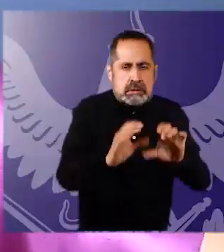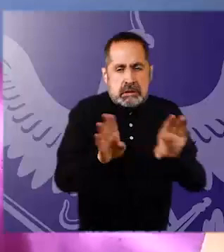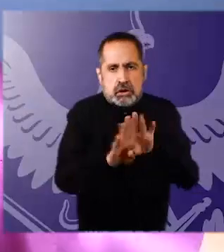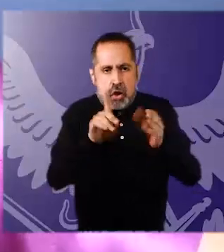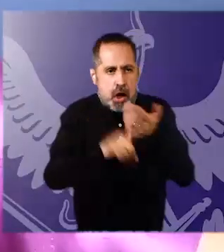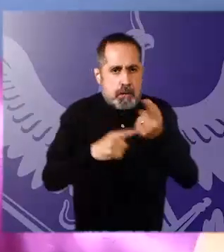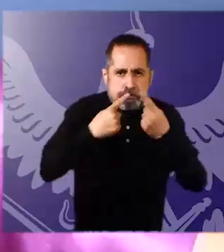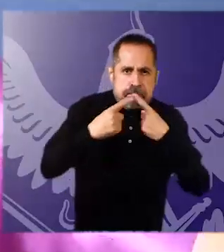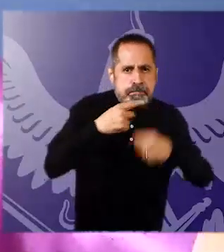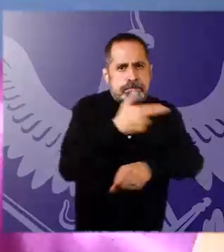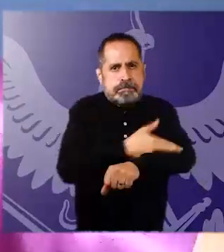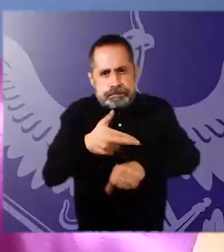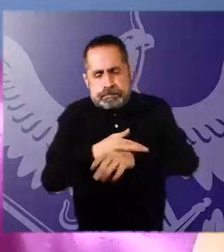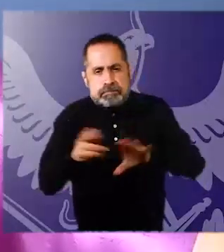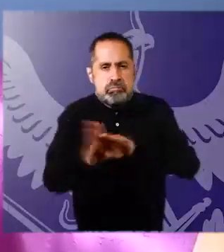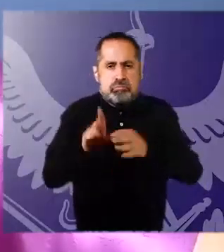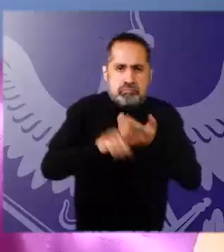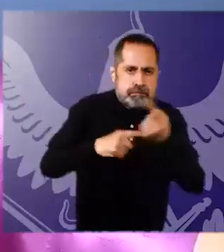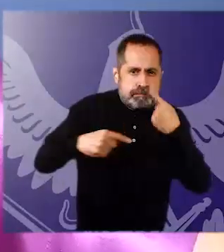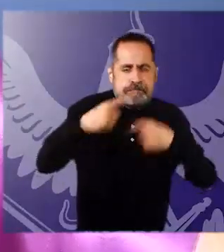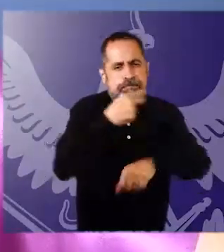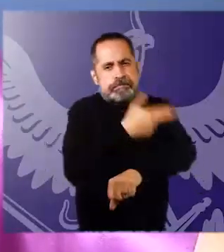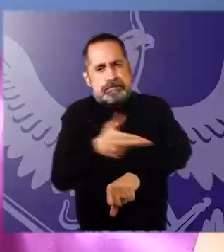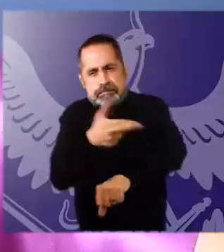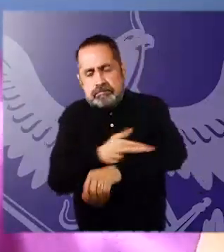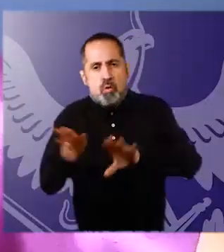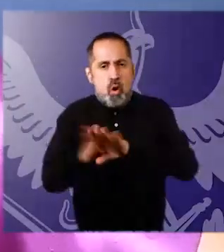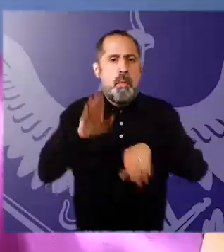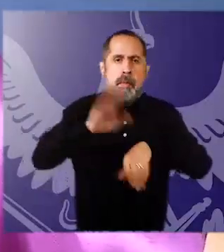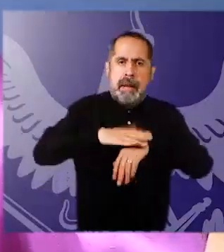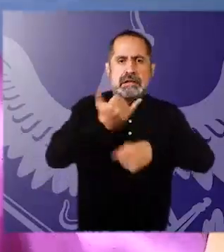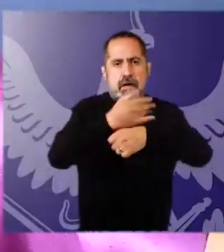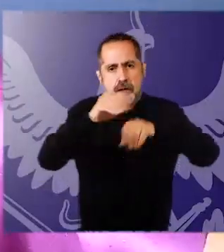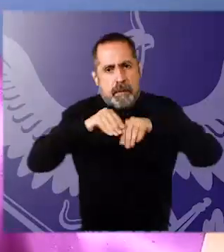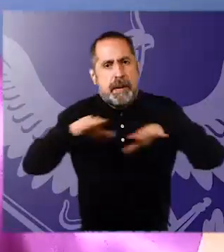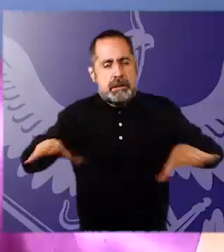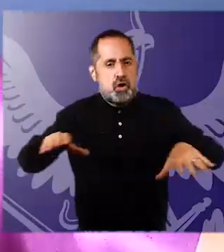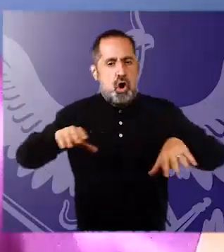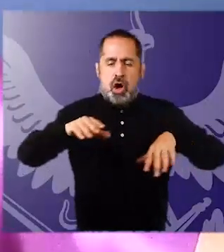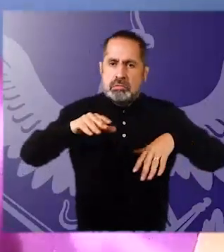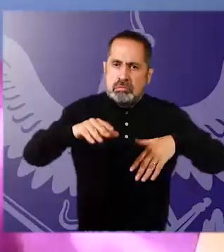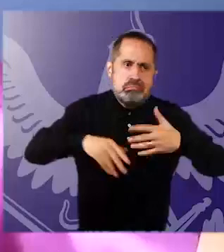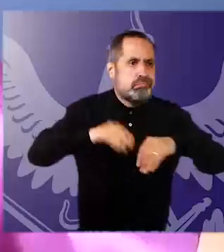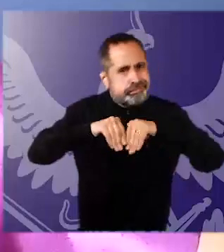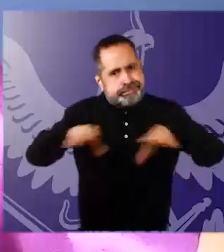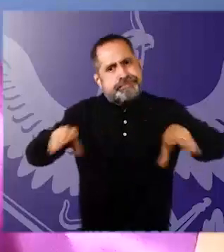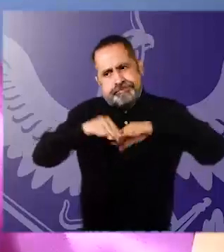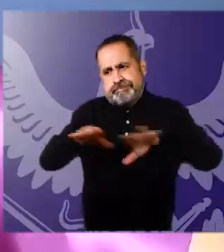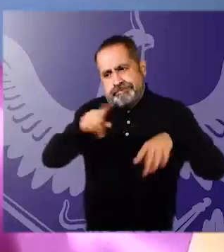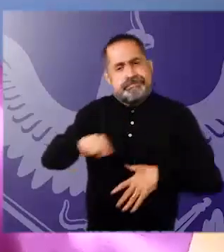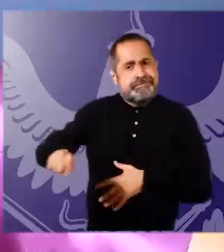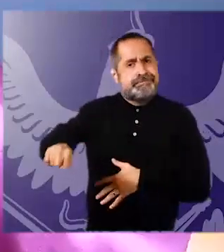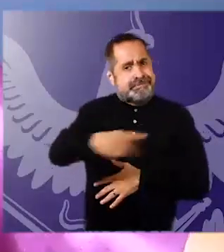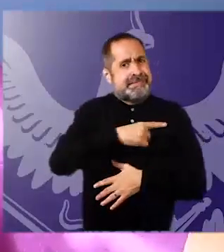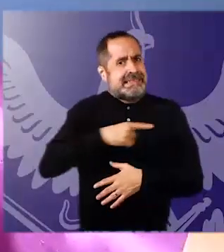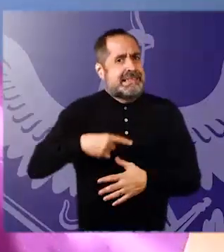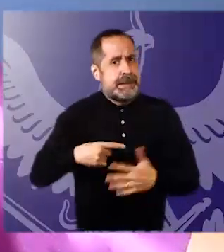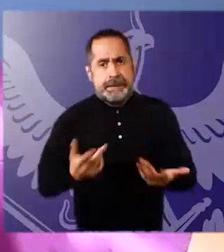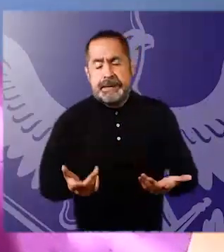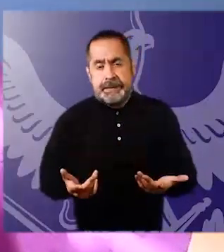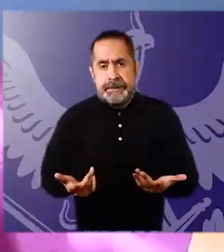de esfuerzos para garantizar espacios de desarrollo, espacios de